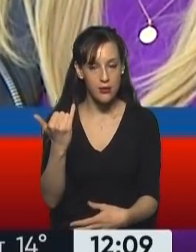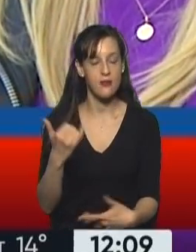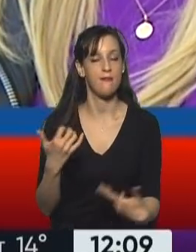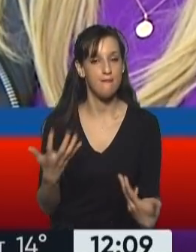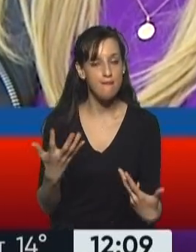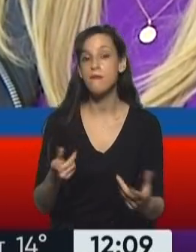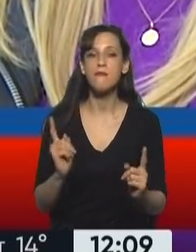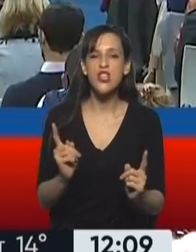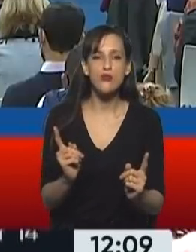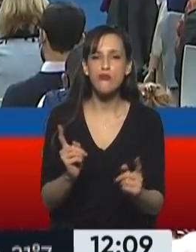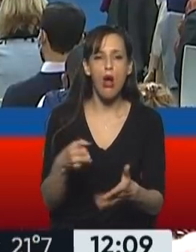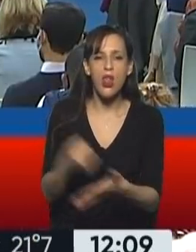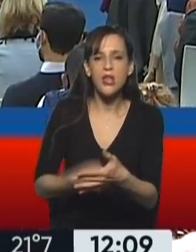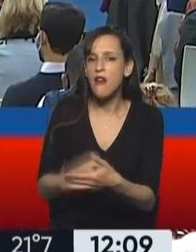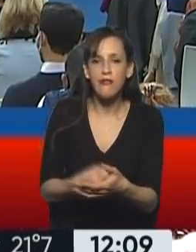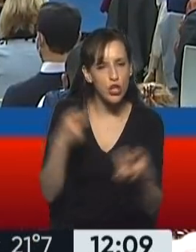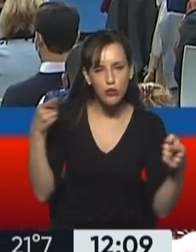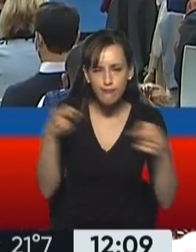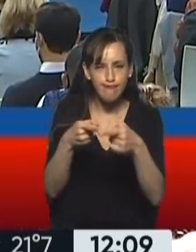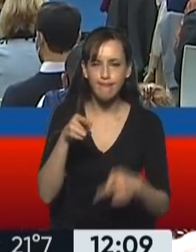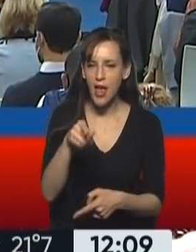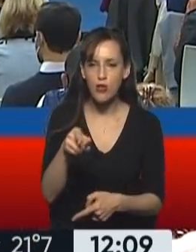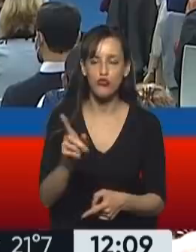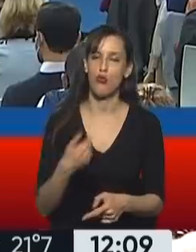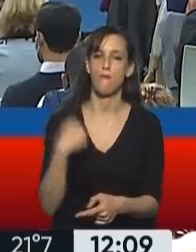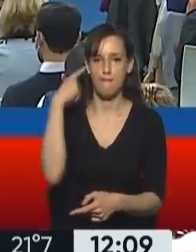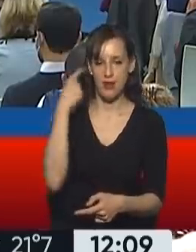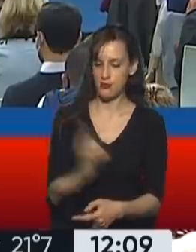mismo desafío por delante. Esa es nuestra creencia.